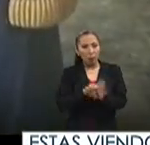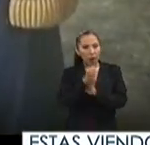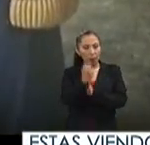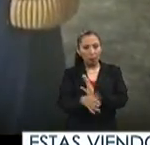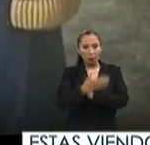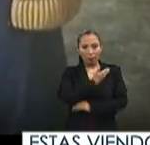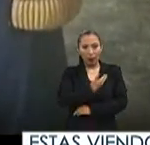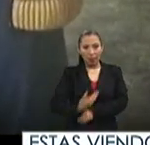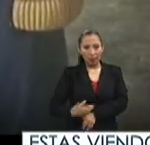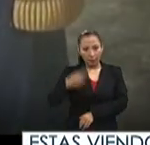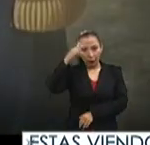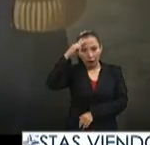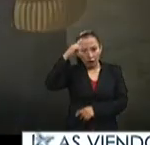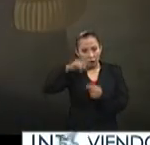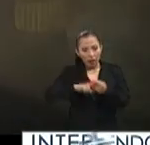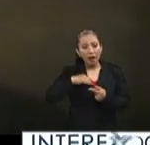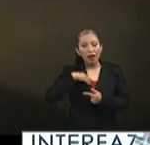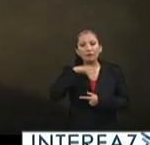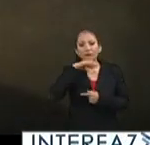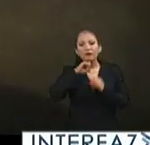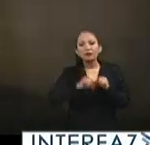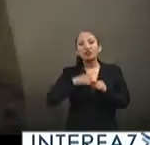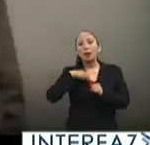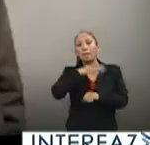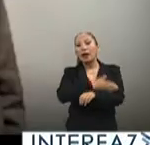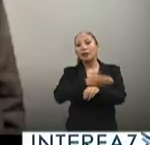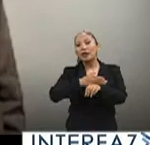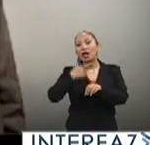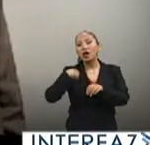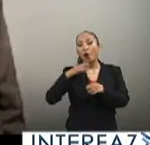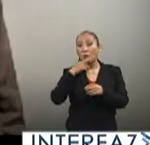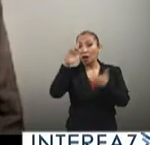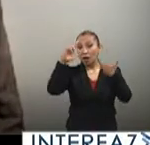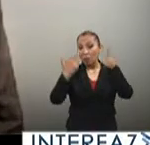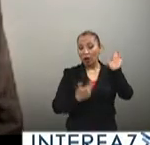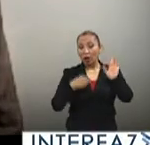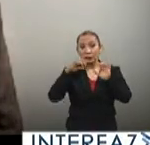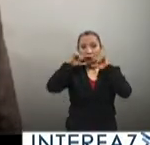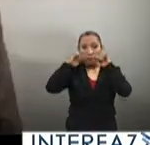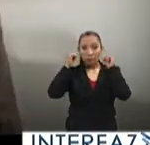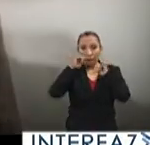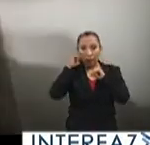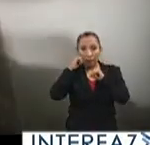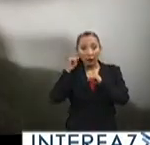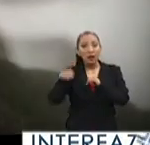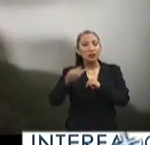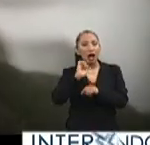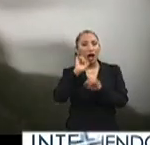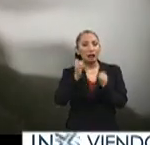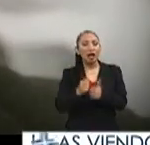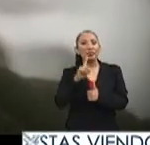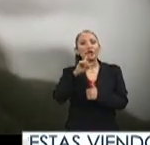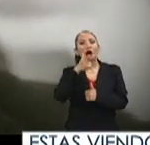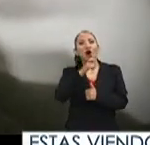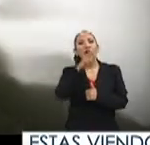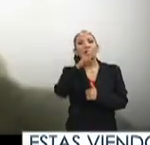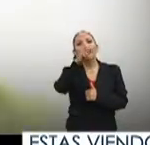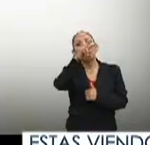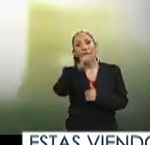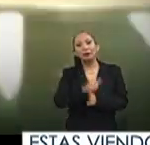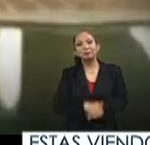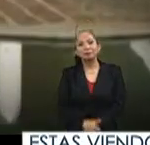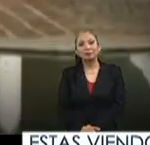los presidentes Porfirio Díaz y Francisco I. Madero, el revolucionario Emiliano Zapata y el artista Diego Rivera.